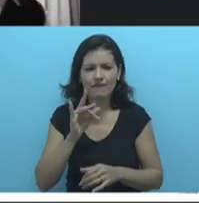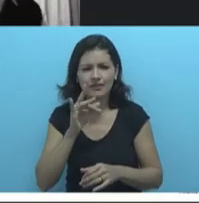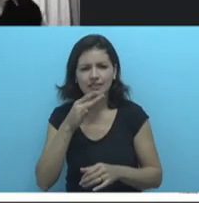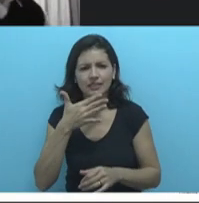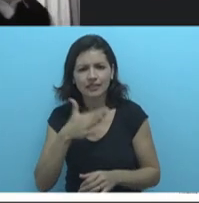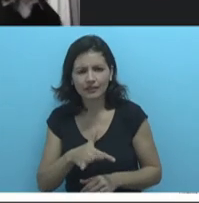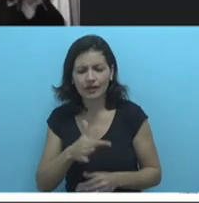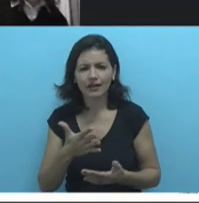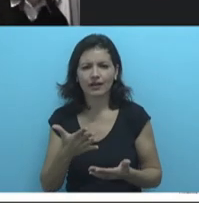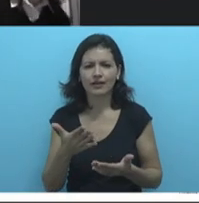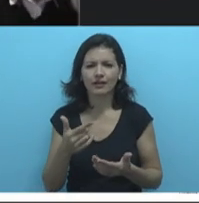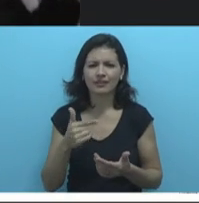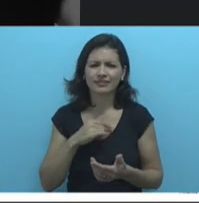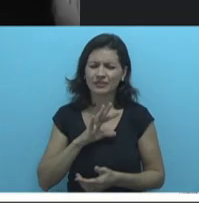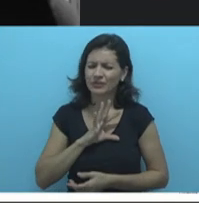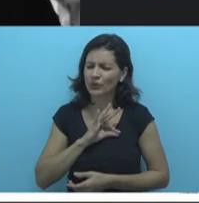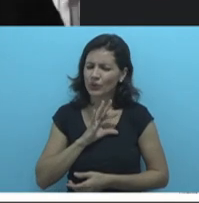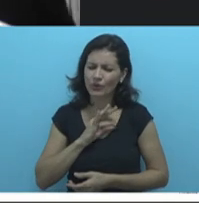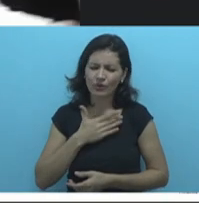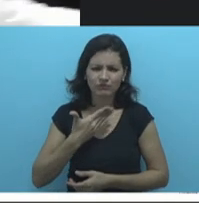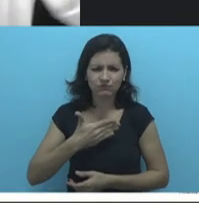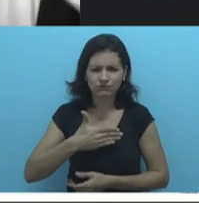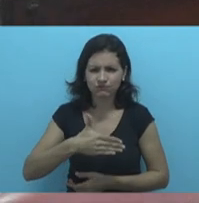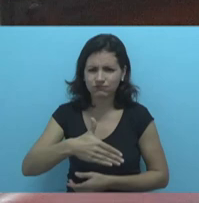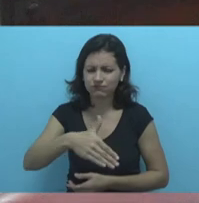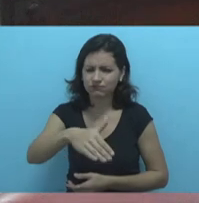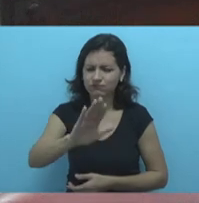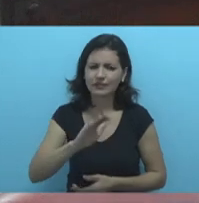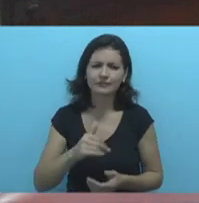acompañar un duelo largo,